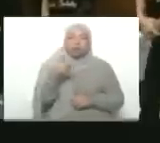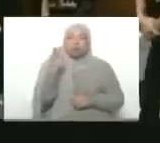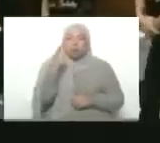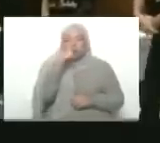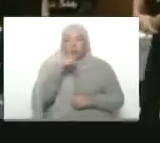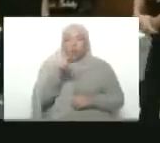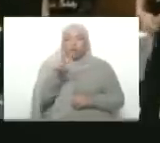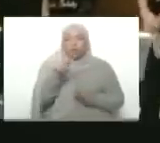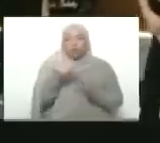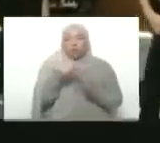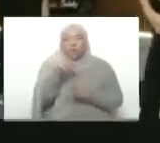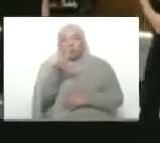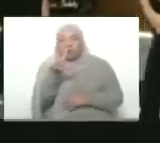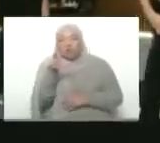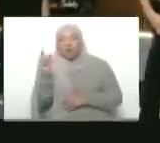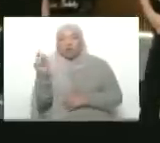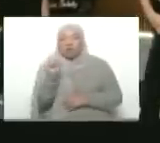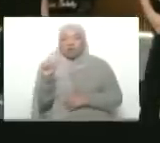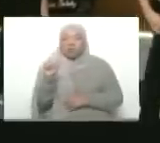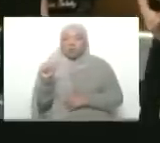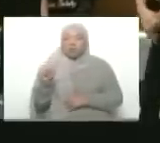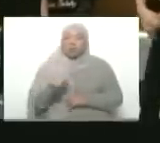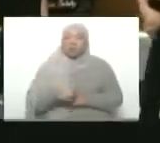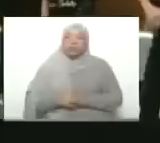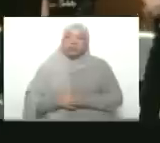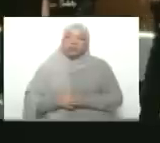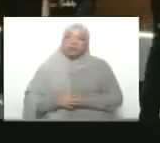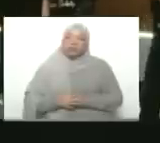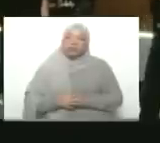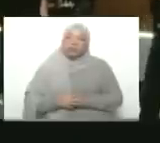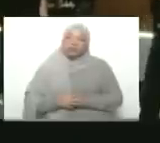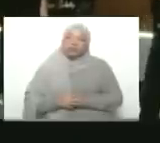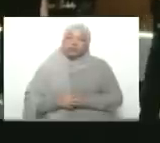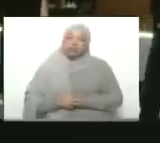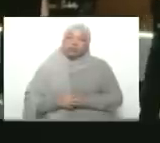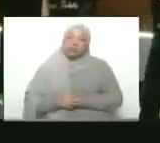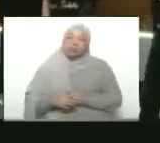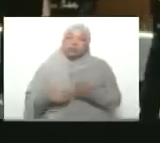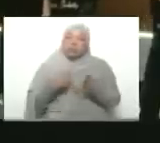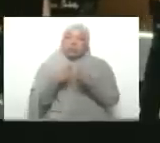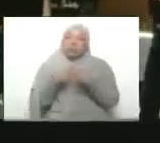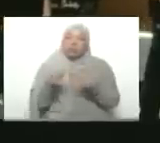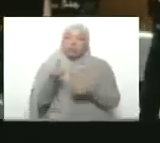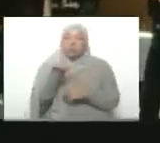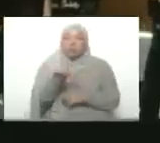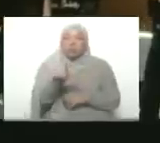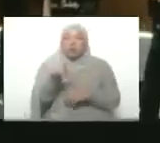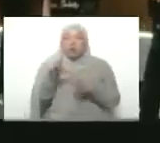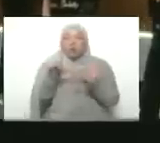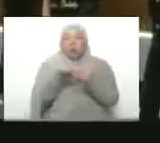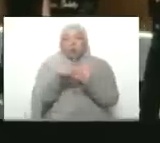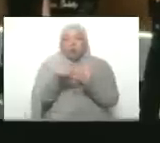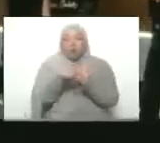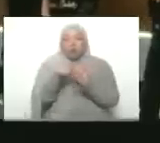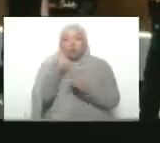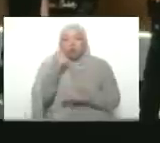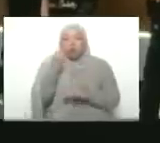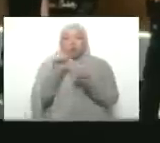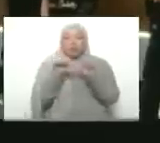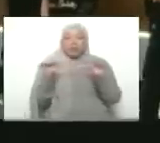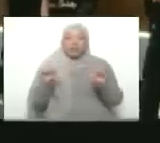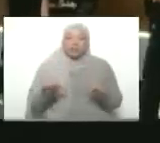dos tres semanas pienso cómo llevarlo a todas las escuelas cómo llevarlo a todos los liceos cuando yo veo el sistema de